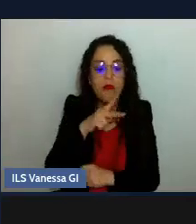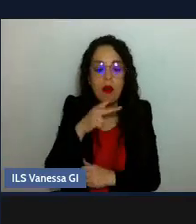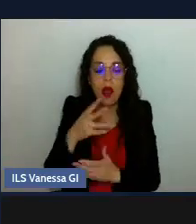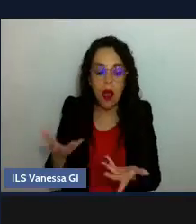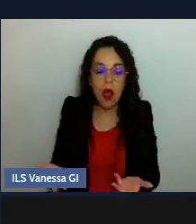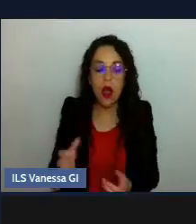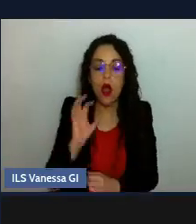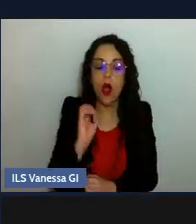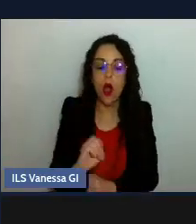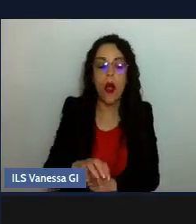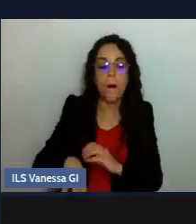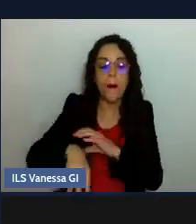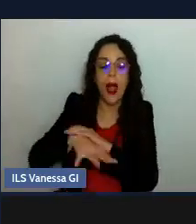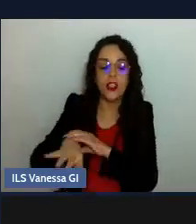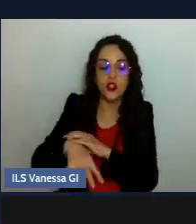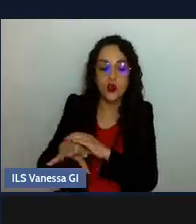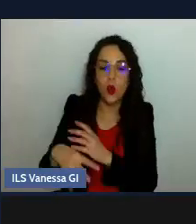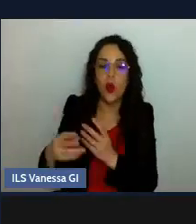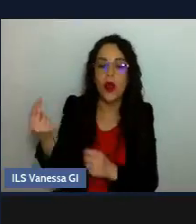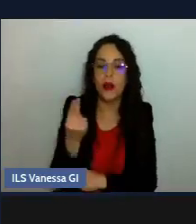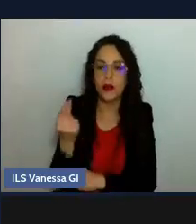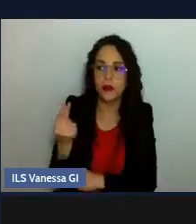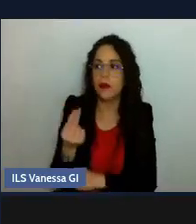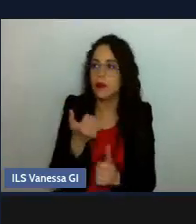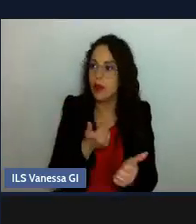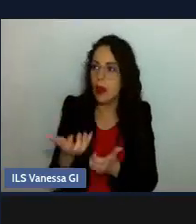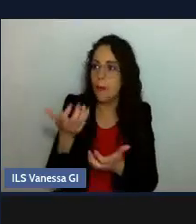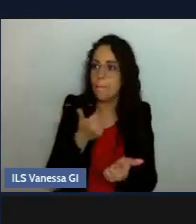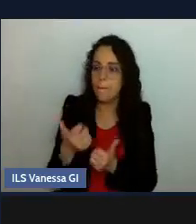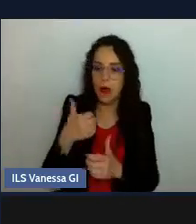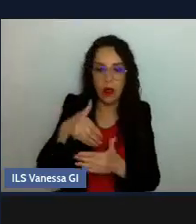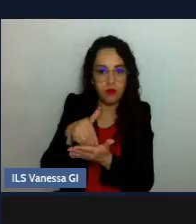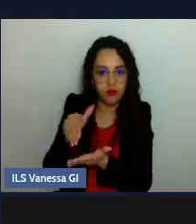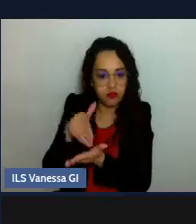de basura. Tenemos también otro programa